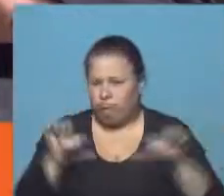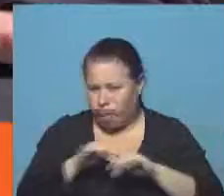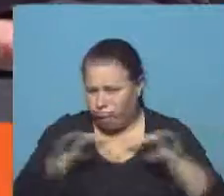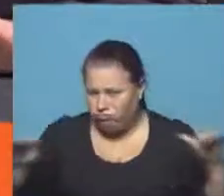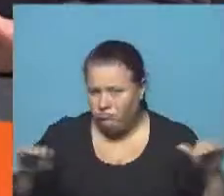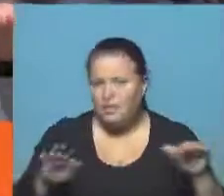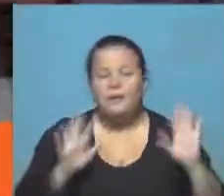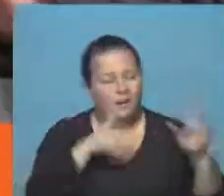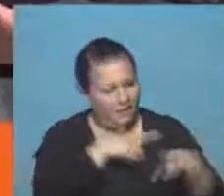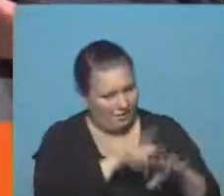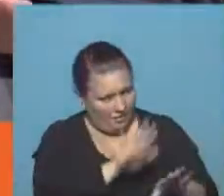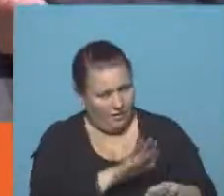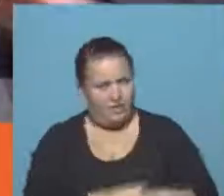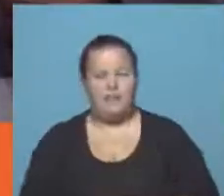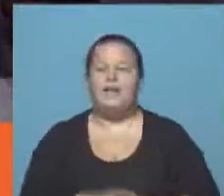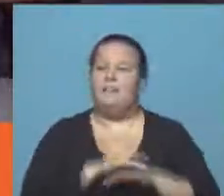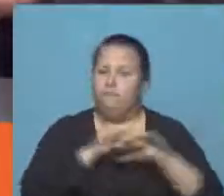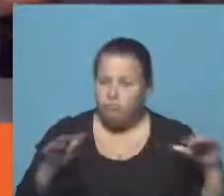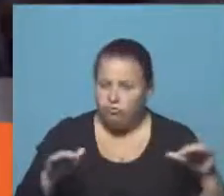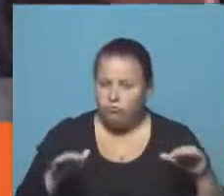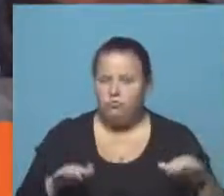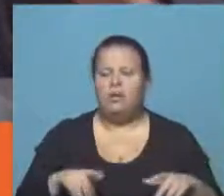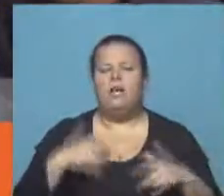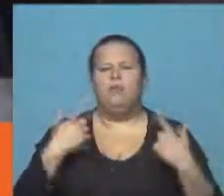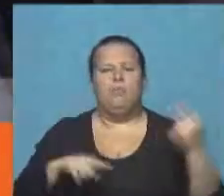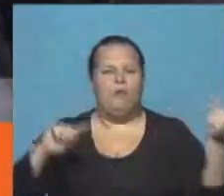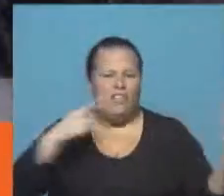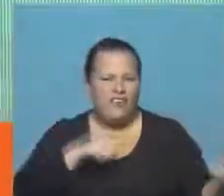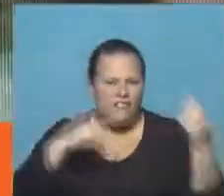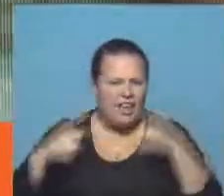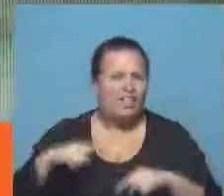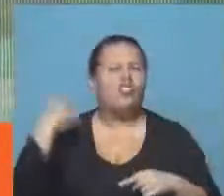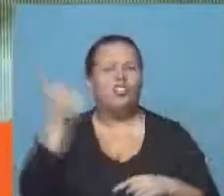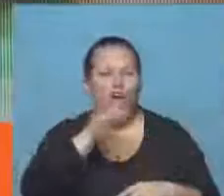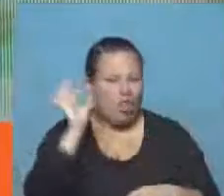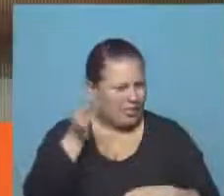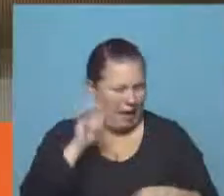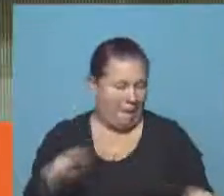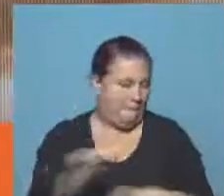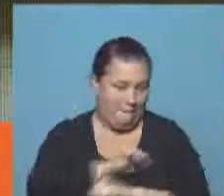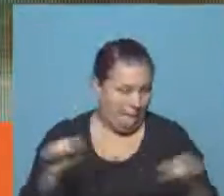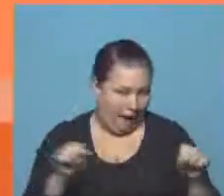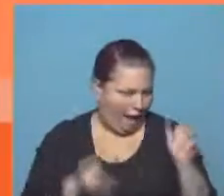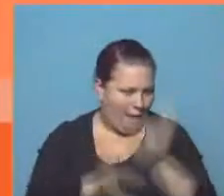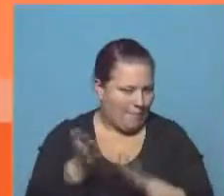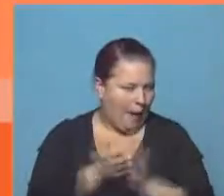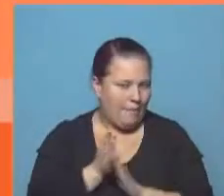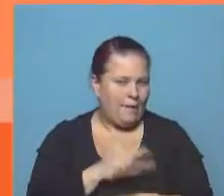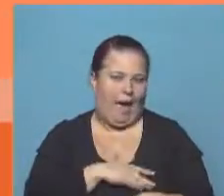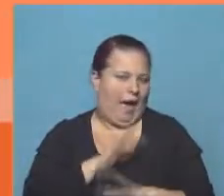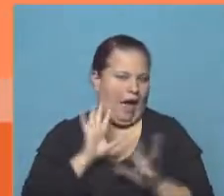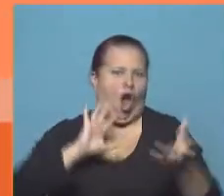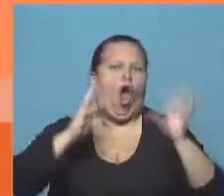la recesiva. recesión, dije. Déjame terminar. Profundamente Estaban recesiva, con enormes distorsiones que todo el mundo sabía que iban a estallar en una cuestión mucho